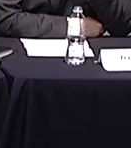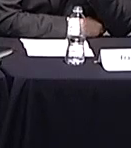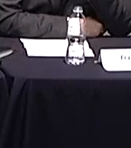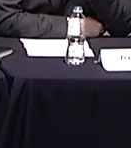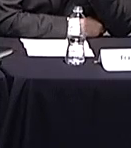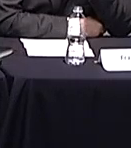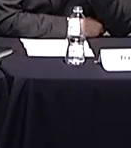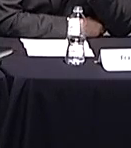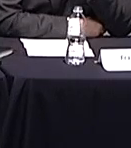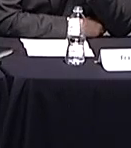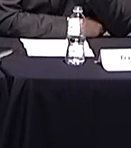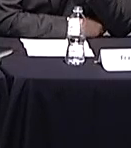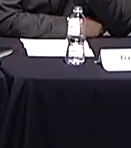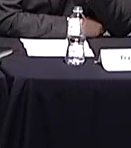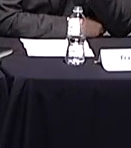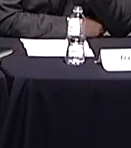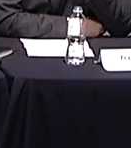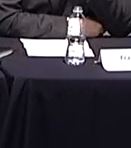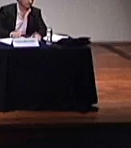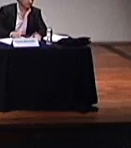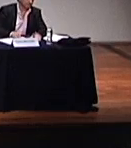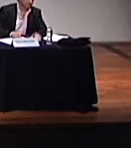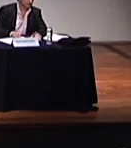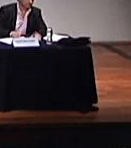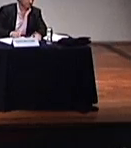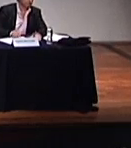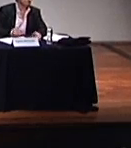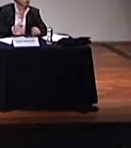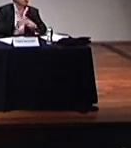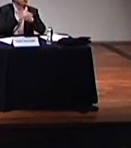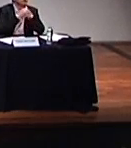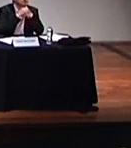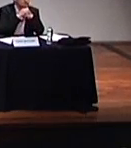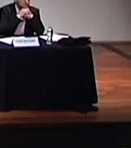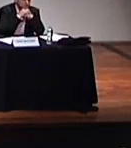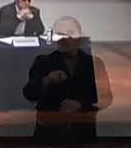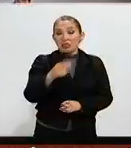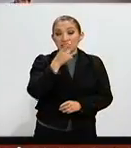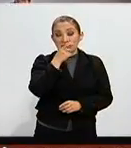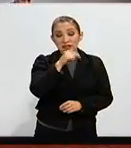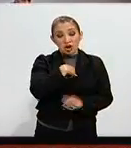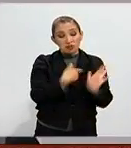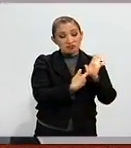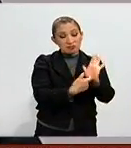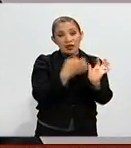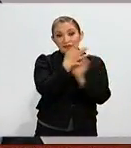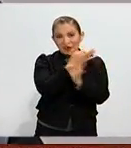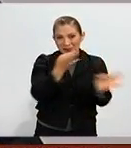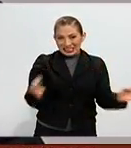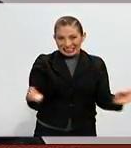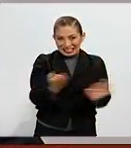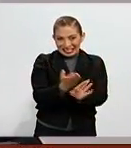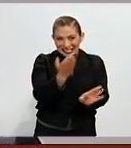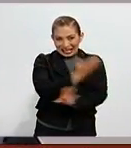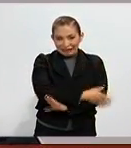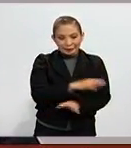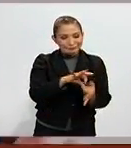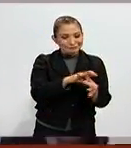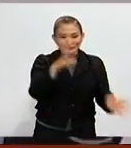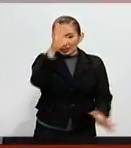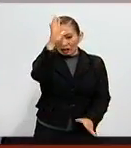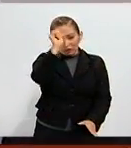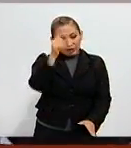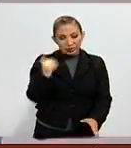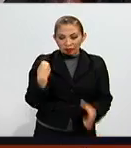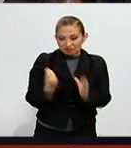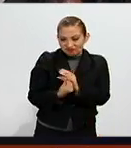con la PGR en la investigación del caso Ayotzinapa, y es que aseguró que con la presentación del informe preliminar se rompió el acuerdo